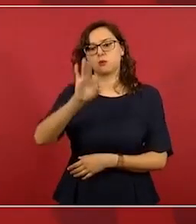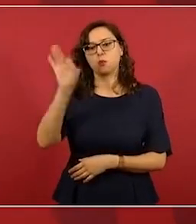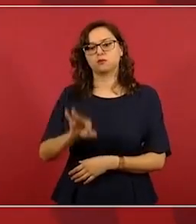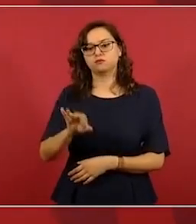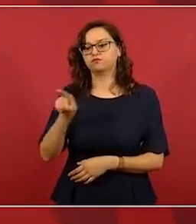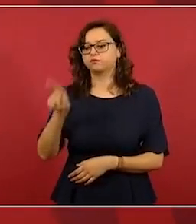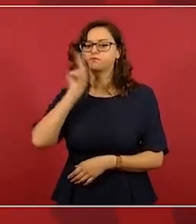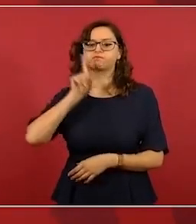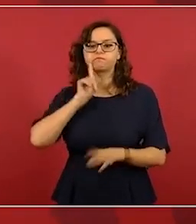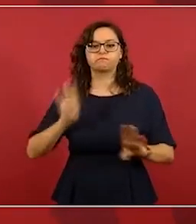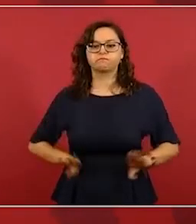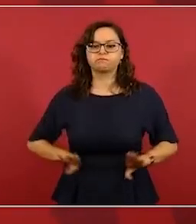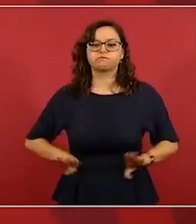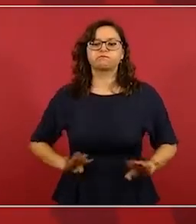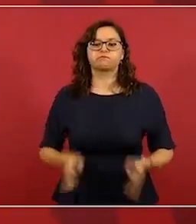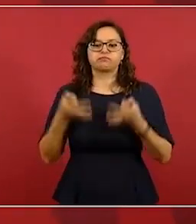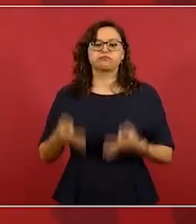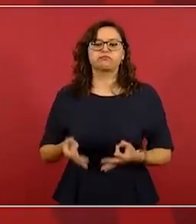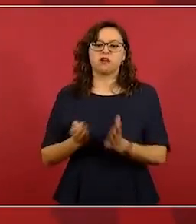recta, honesta,